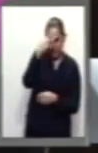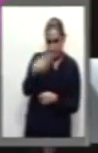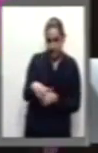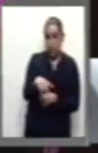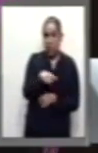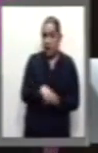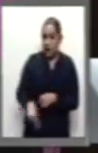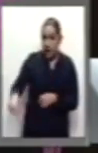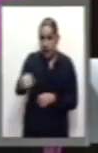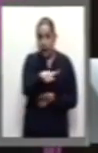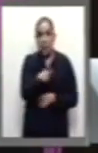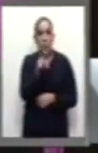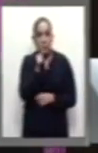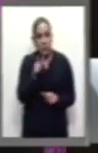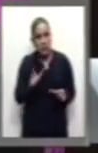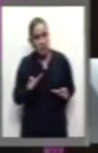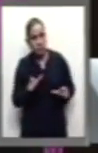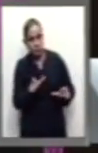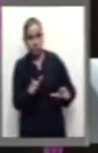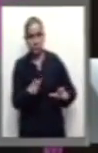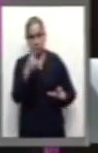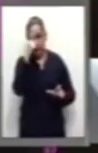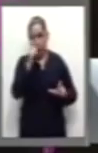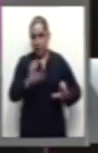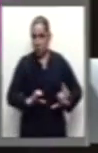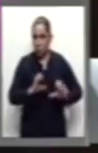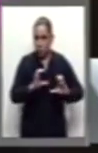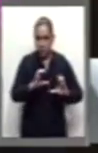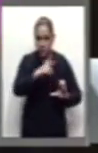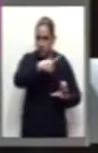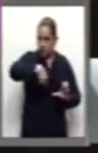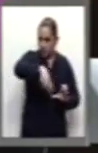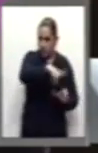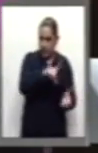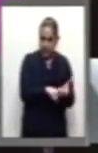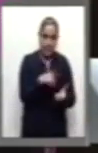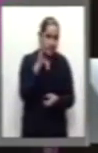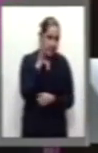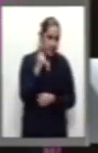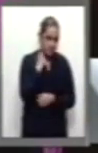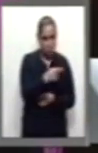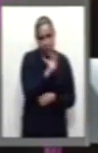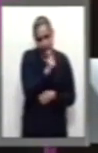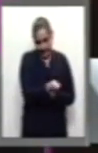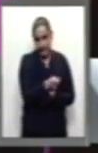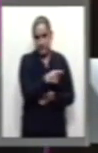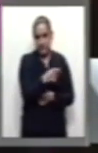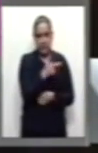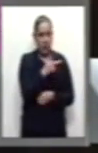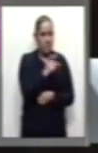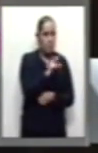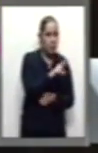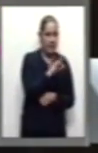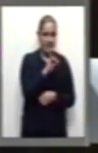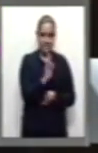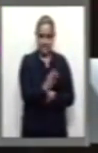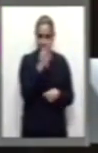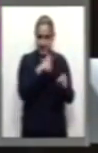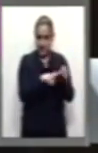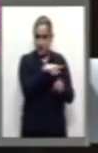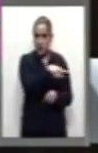proteger a un poder federal como es la Cámara de Diputados proviene precisamente del Fondo de